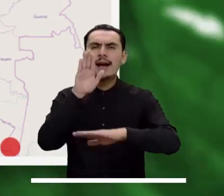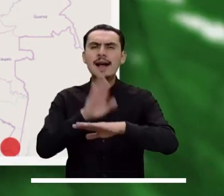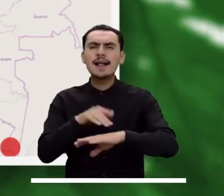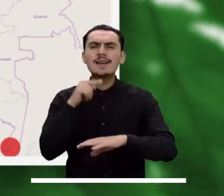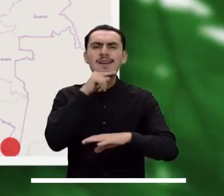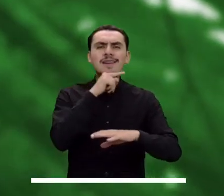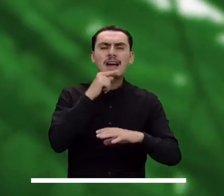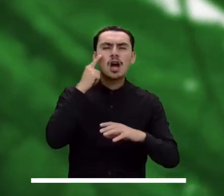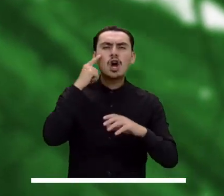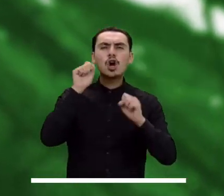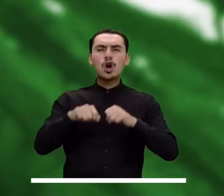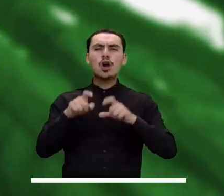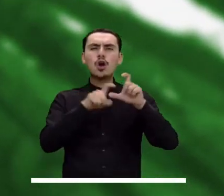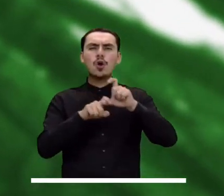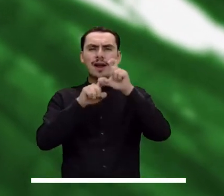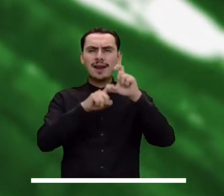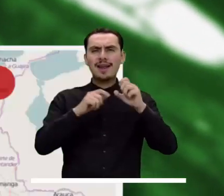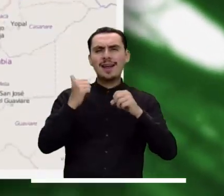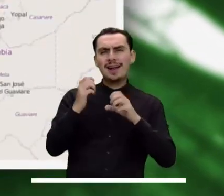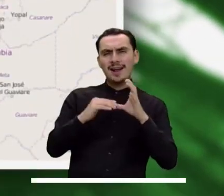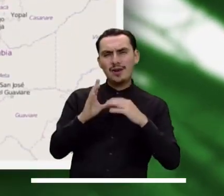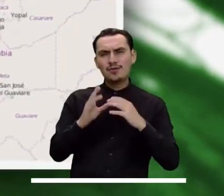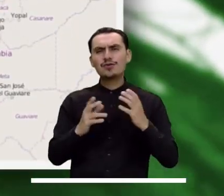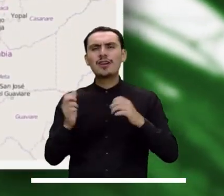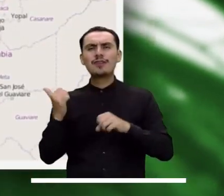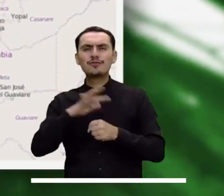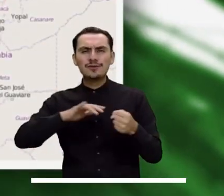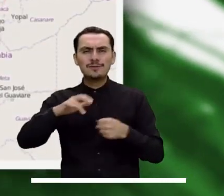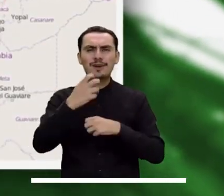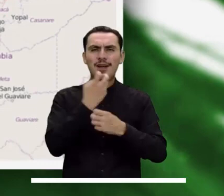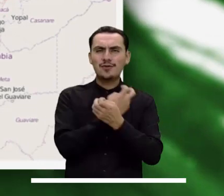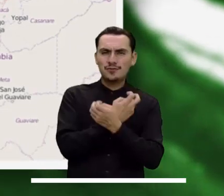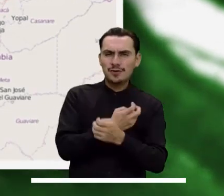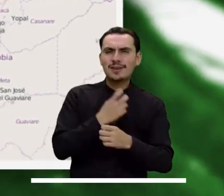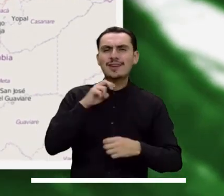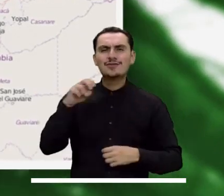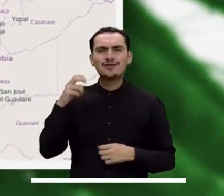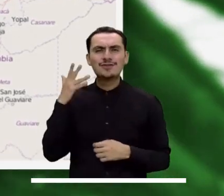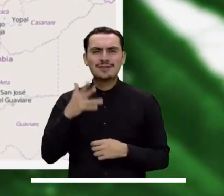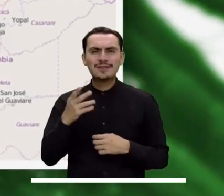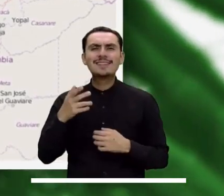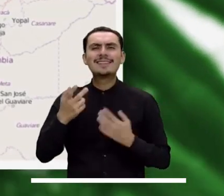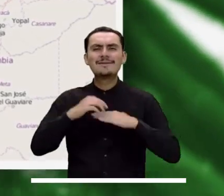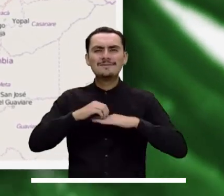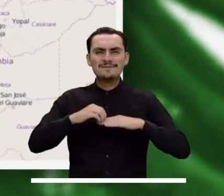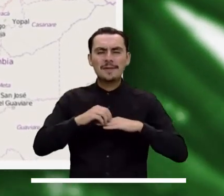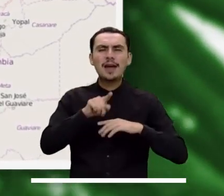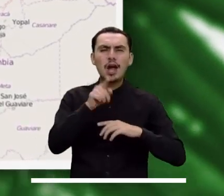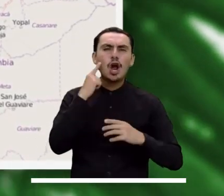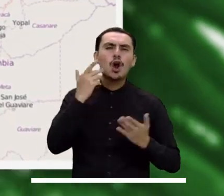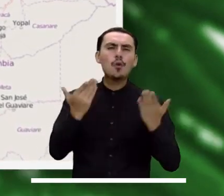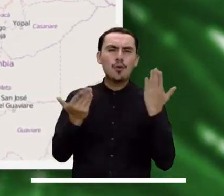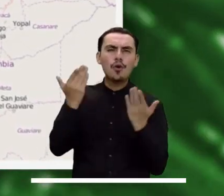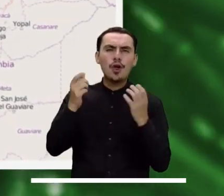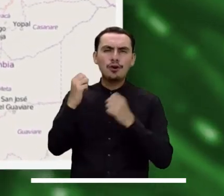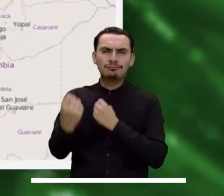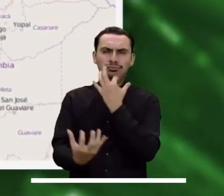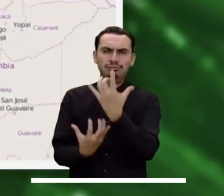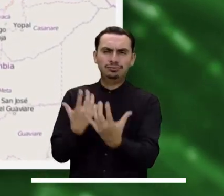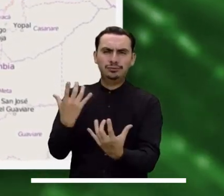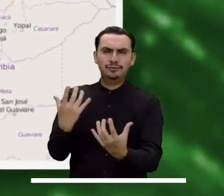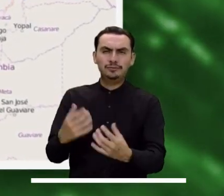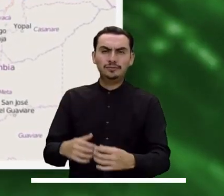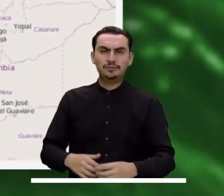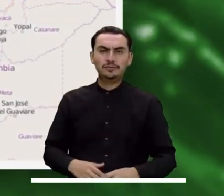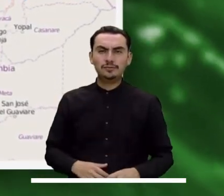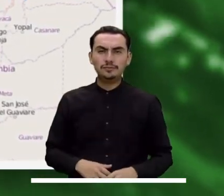Amazonas. Se emite la alerta roja en La Guajira, Cauca, Cundinamarca, Huila, norte de Santander y Tolima